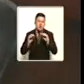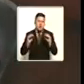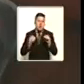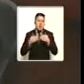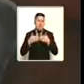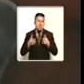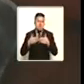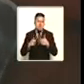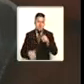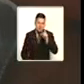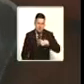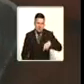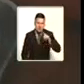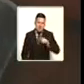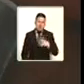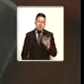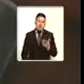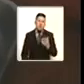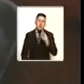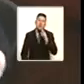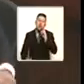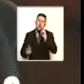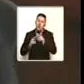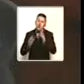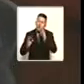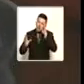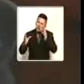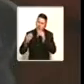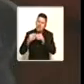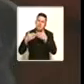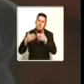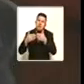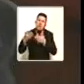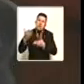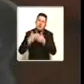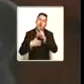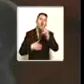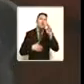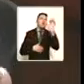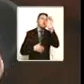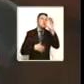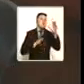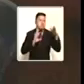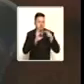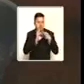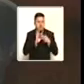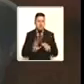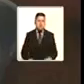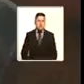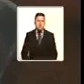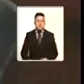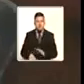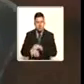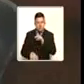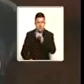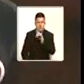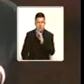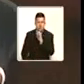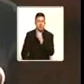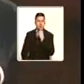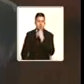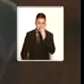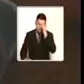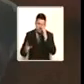Panamá, deberíamos tenerlos también con otras jurisdicciones. Y sobre todo también, doctor Néstor Humberto, ya que se va a